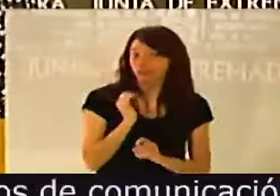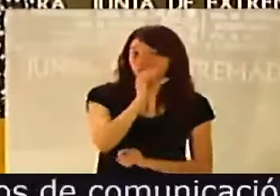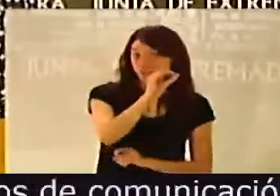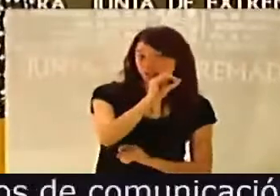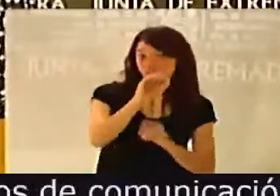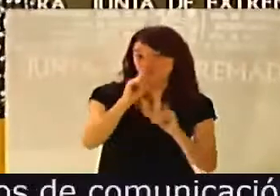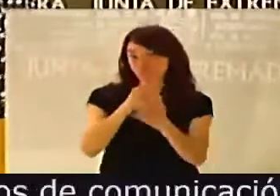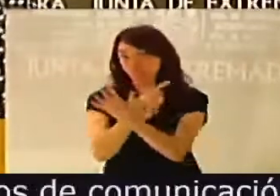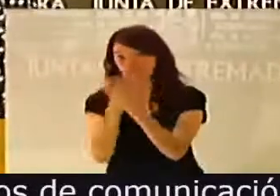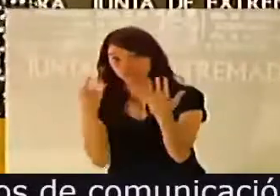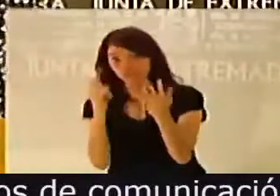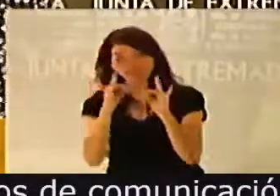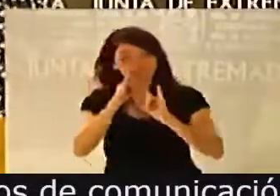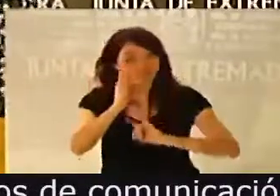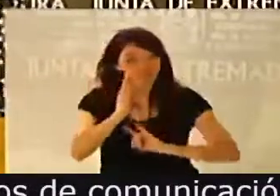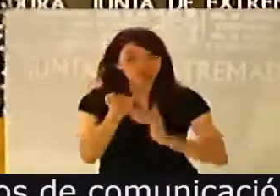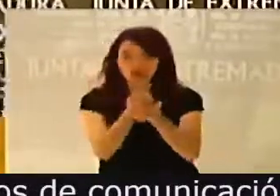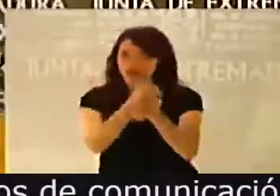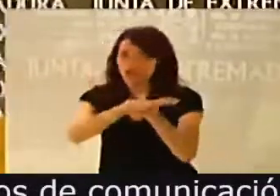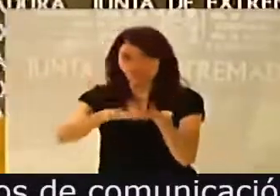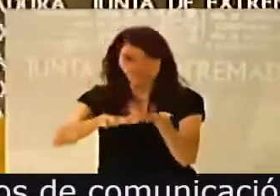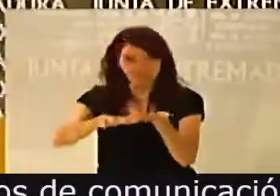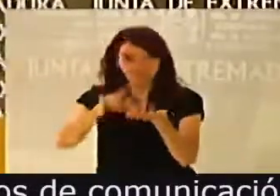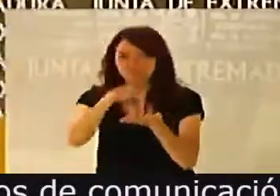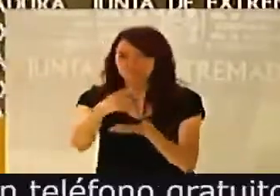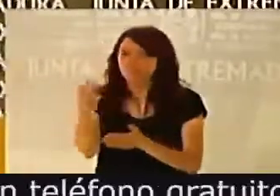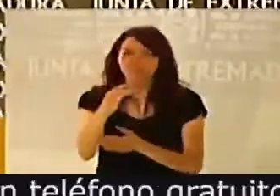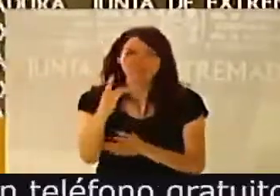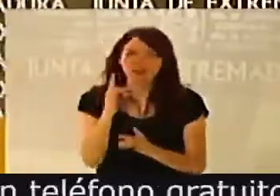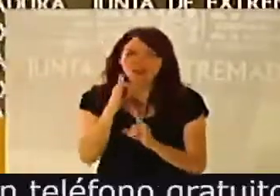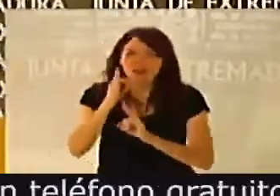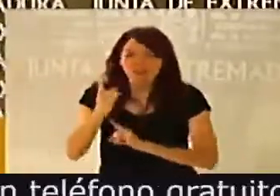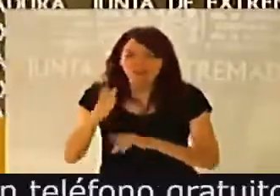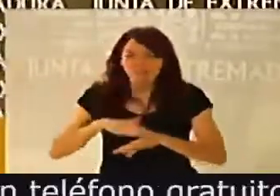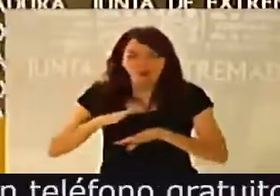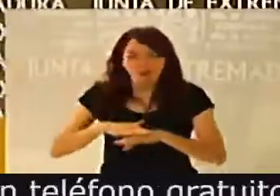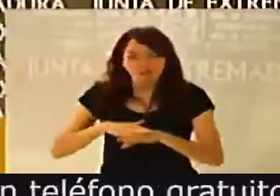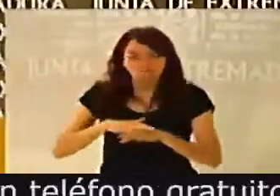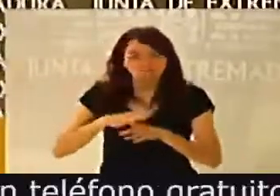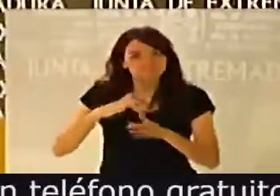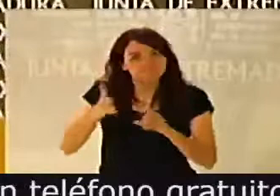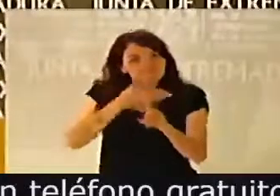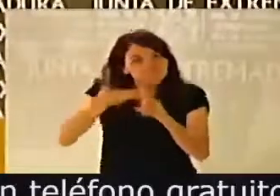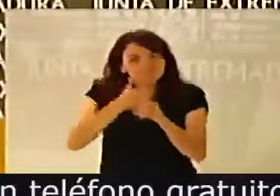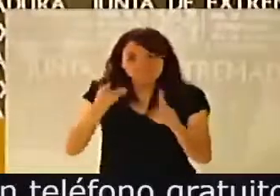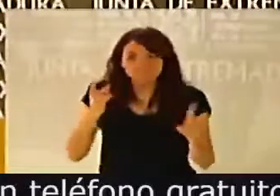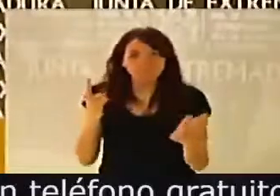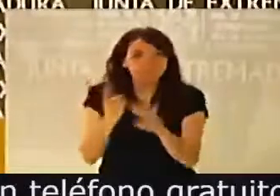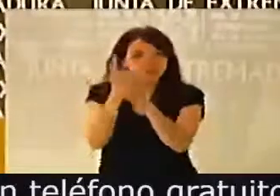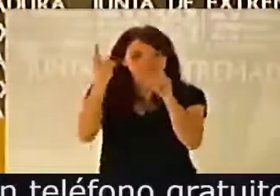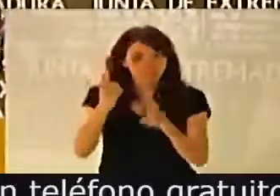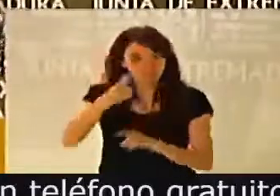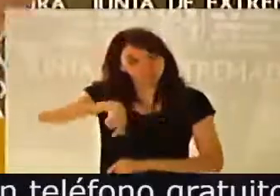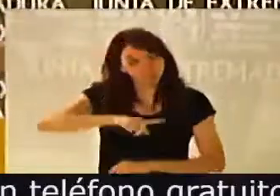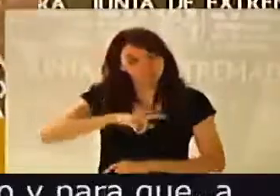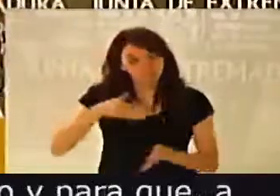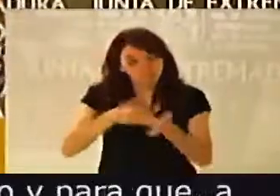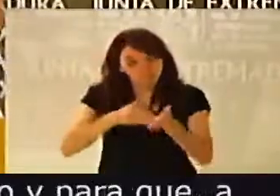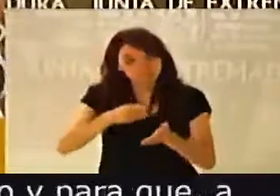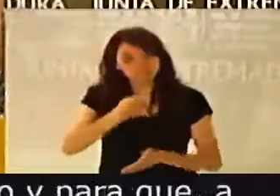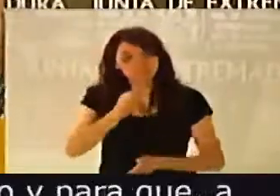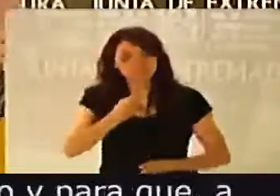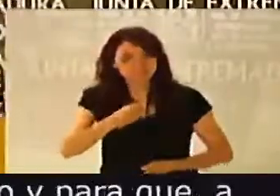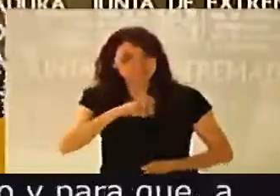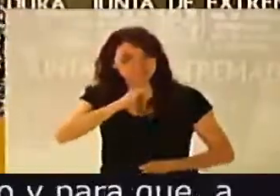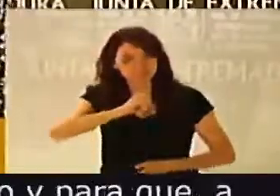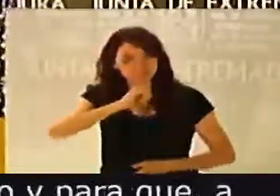oportunidad siempre de alzar la voz para condenar la violencia de género y para que, a pesar de todas las dificultades que tenemos, esta es una violencia que no entiende